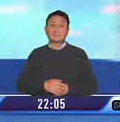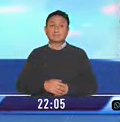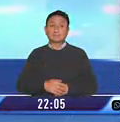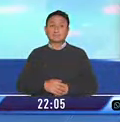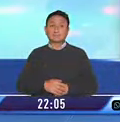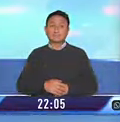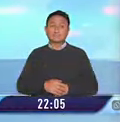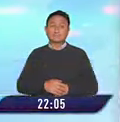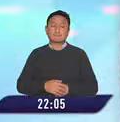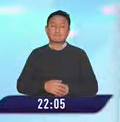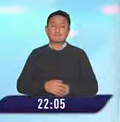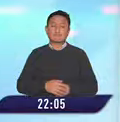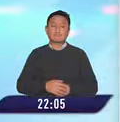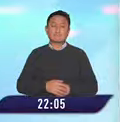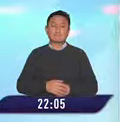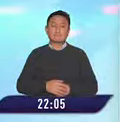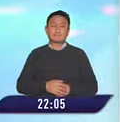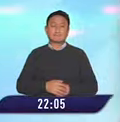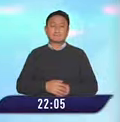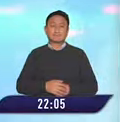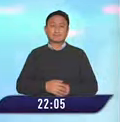muerte.